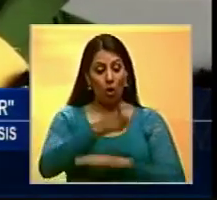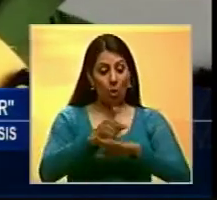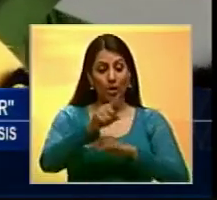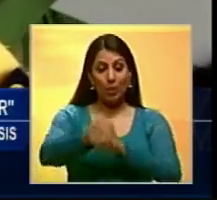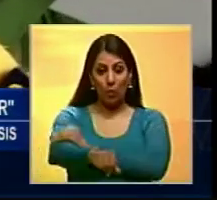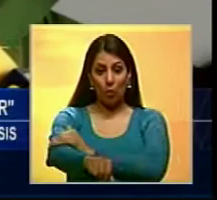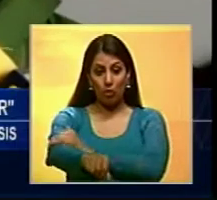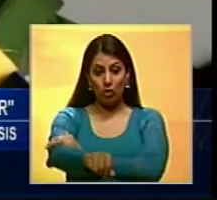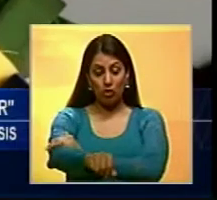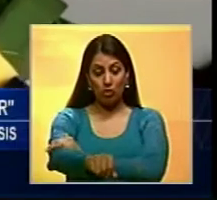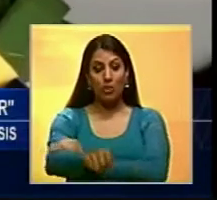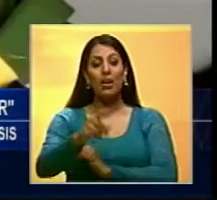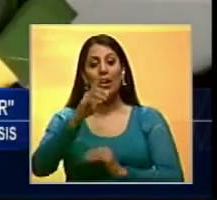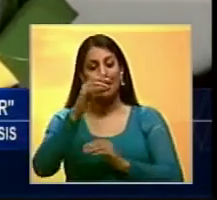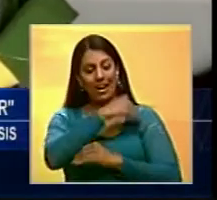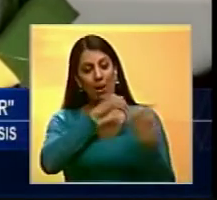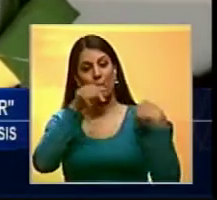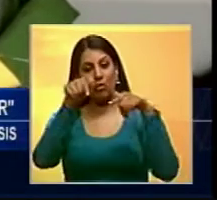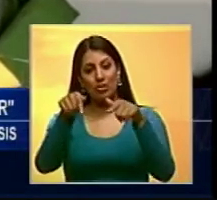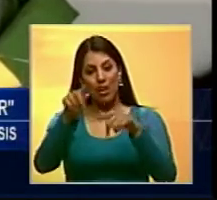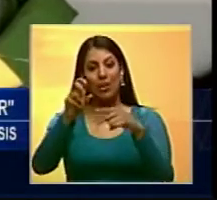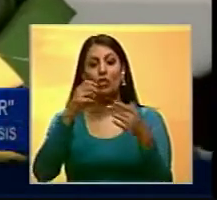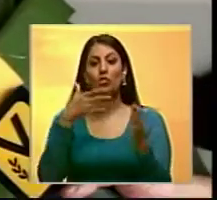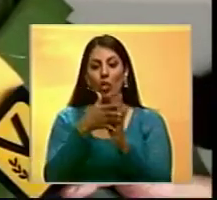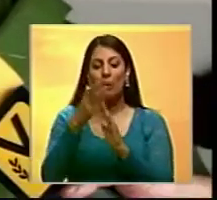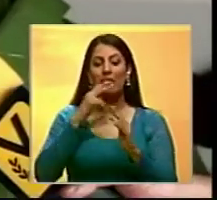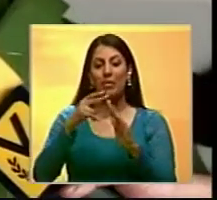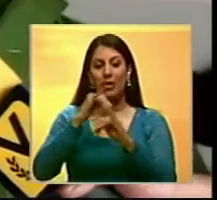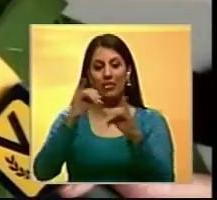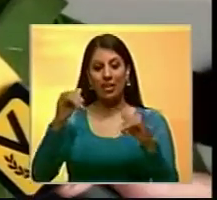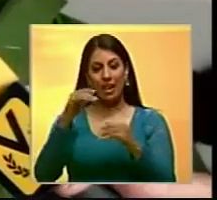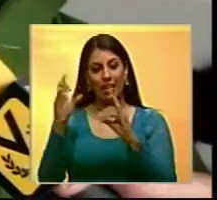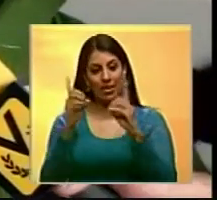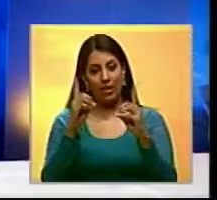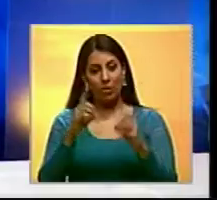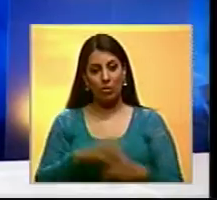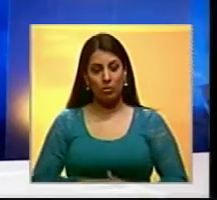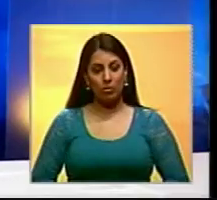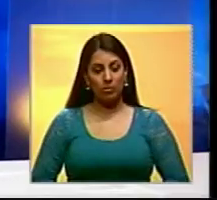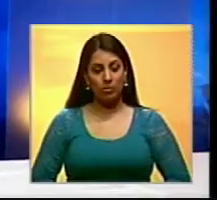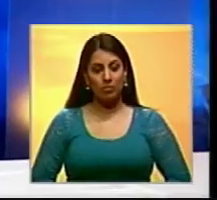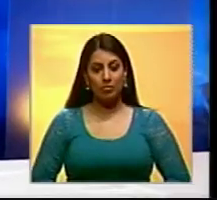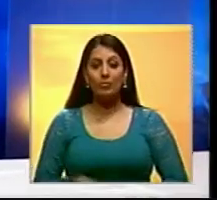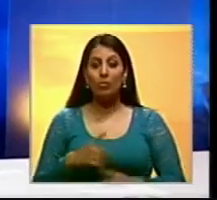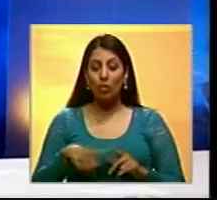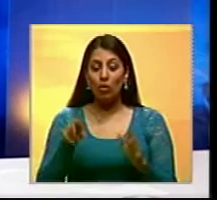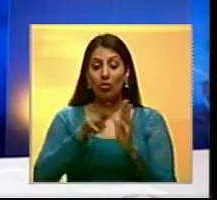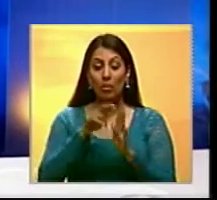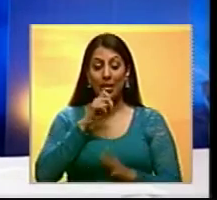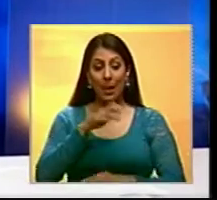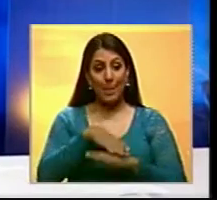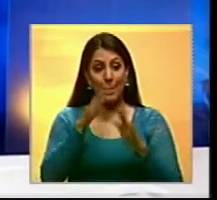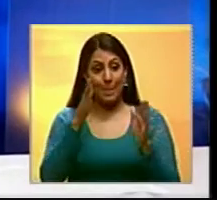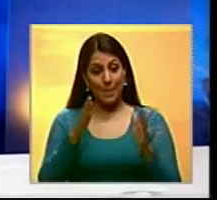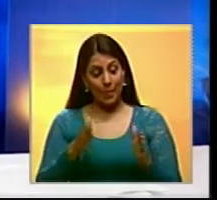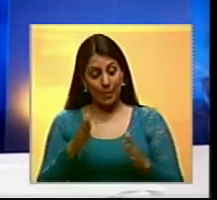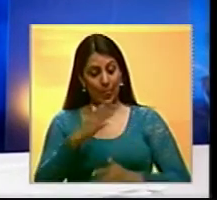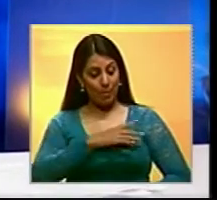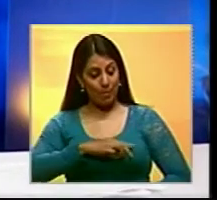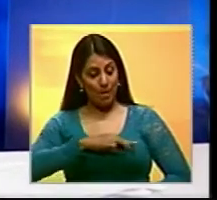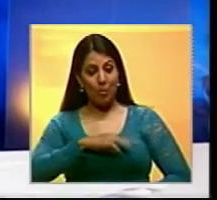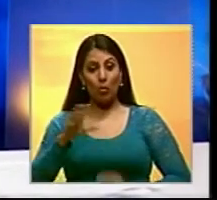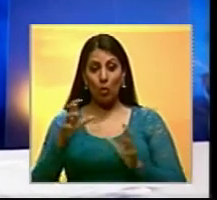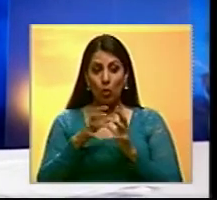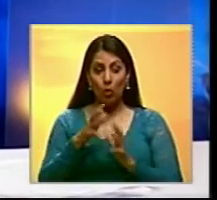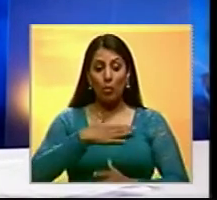como oposición serán responsables de los resultados finales del diálogo. Roy Daza, miembro de la Comisión Internacional del